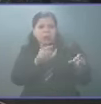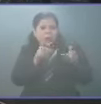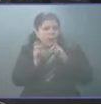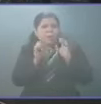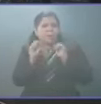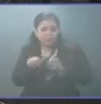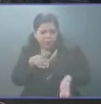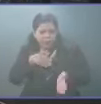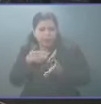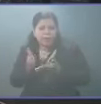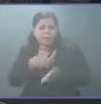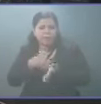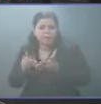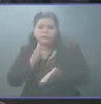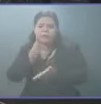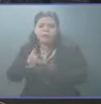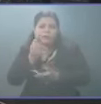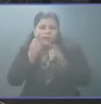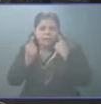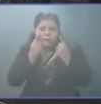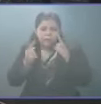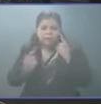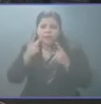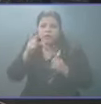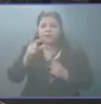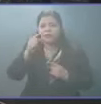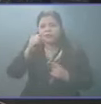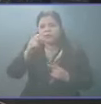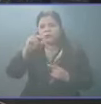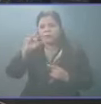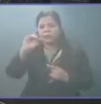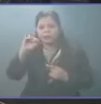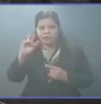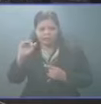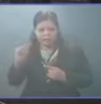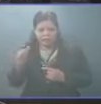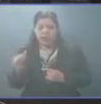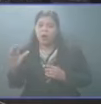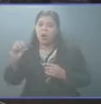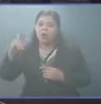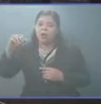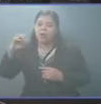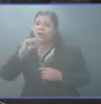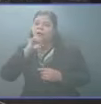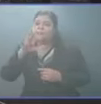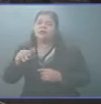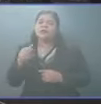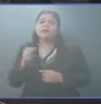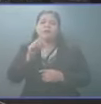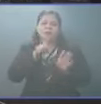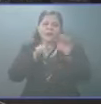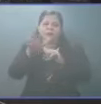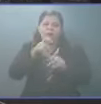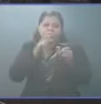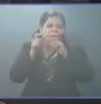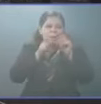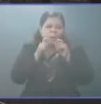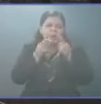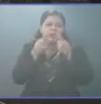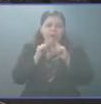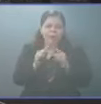¿verdad? La edad o el punto de corte son 60 años, y según la OMS son los 65 años.